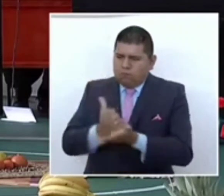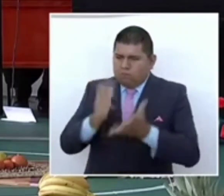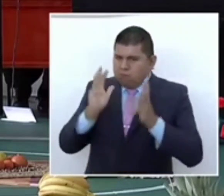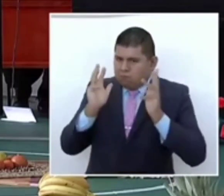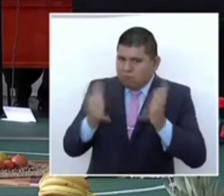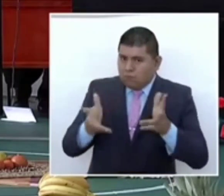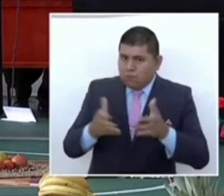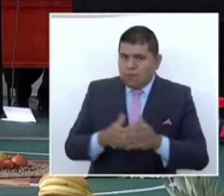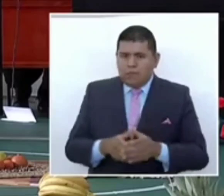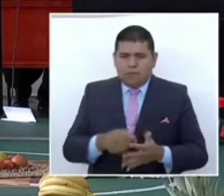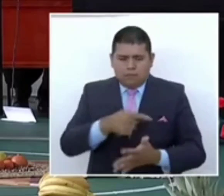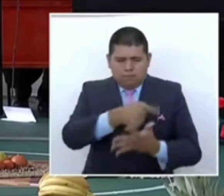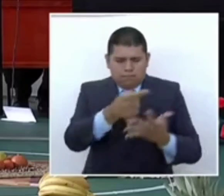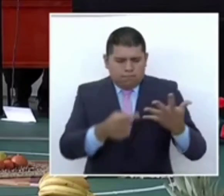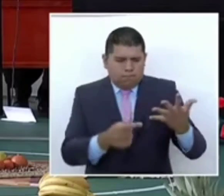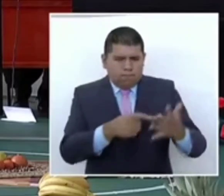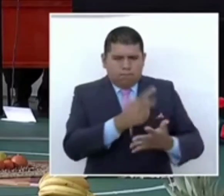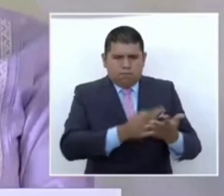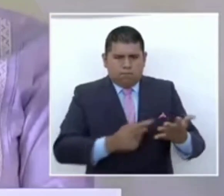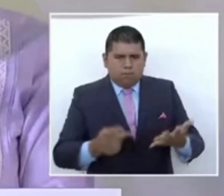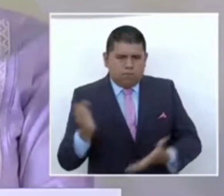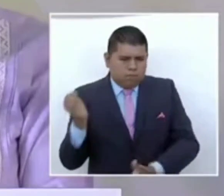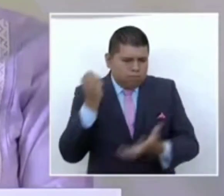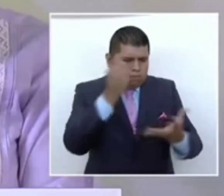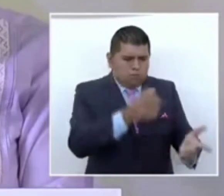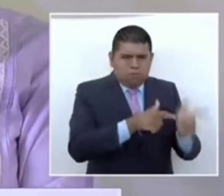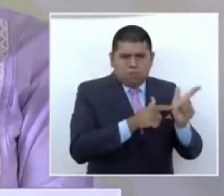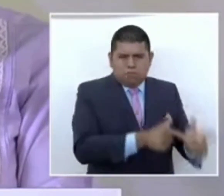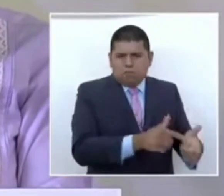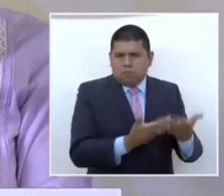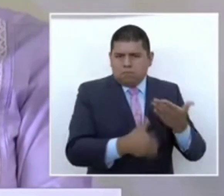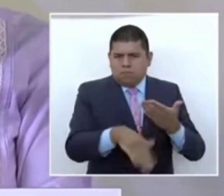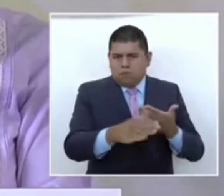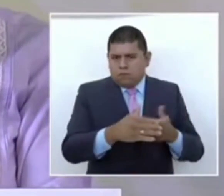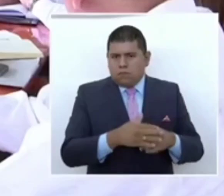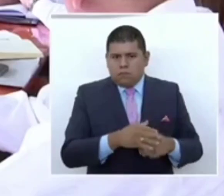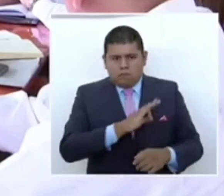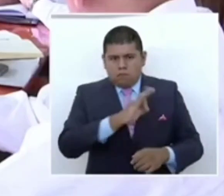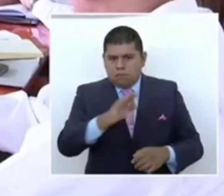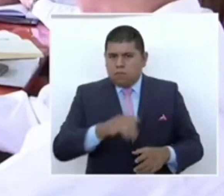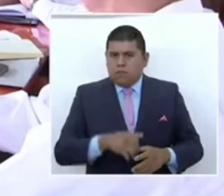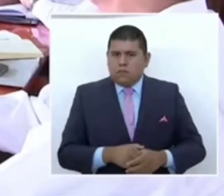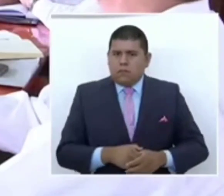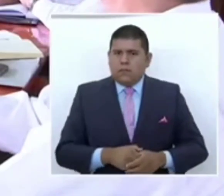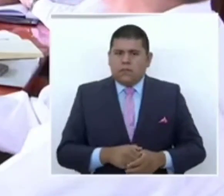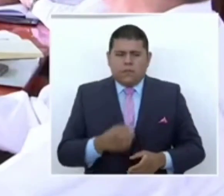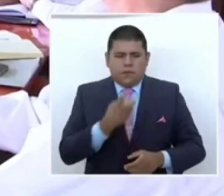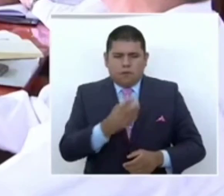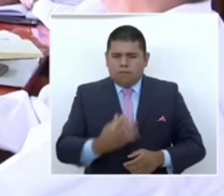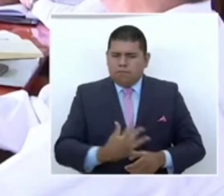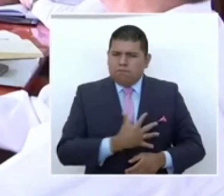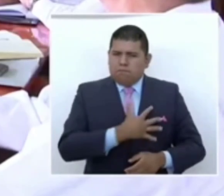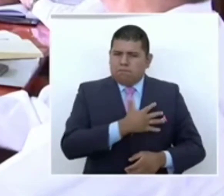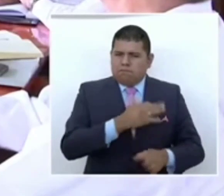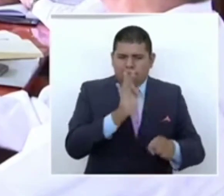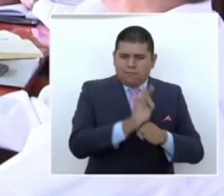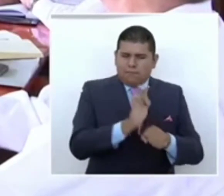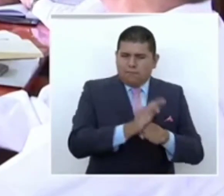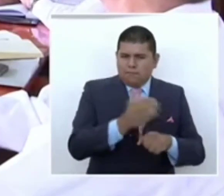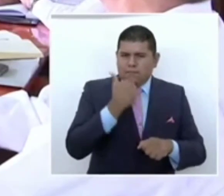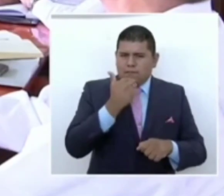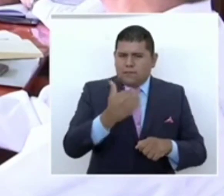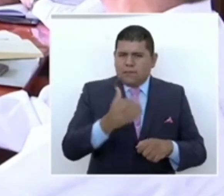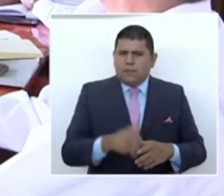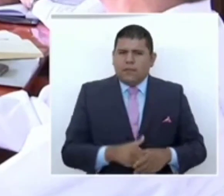mantener todos estos programas, todas estas acciones de bienestar y